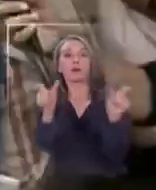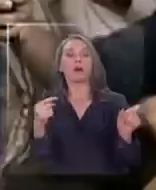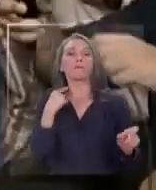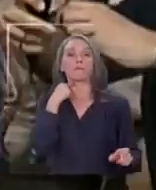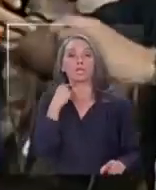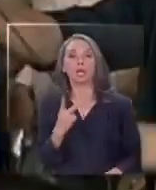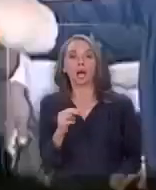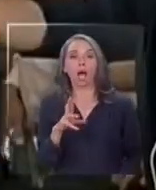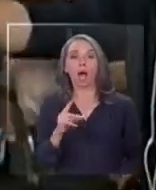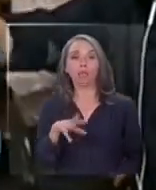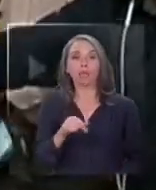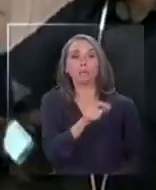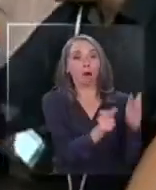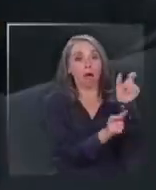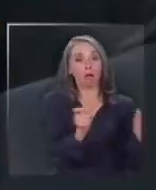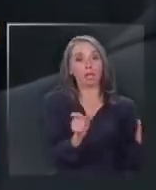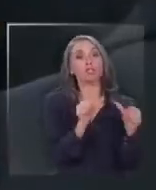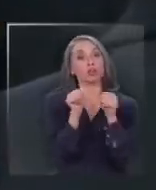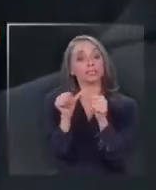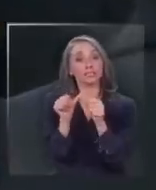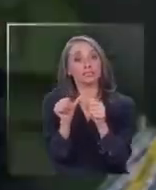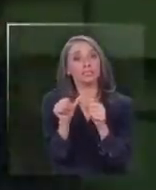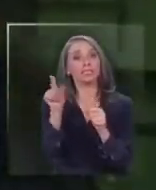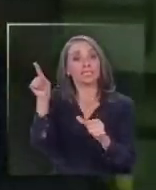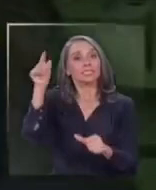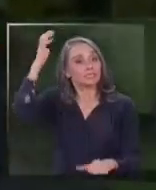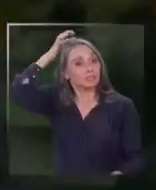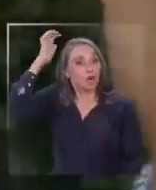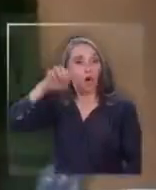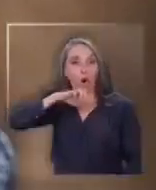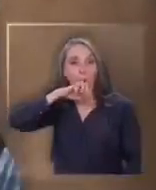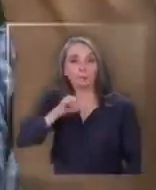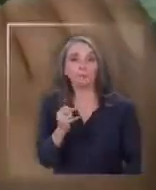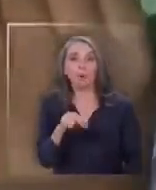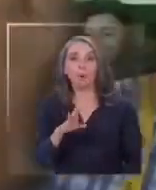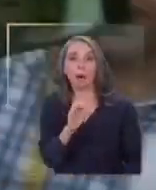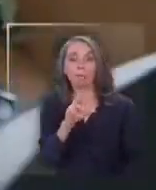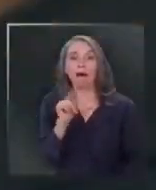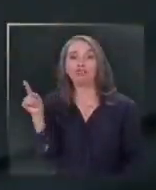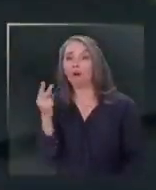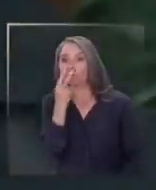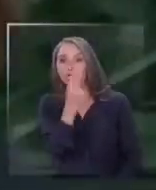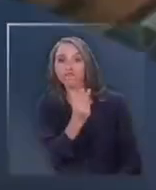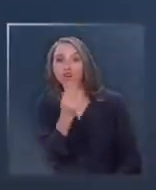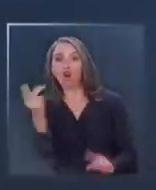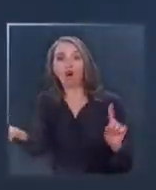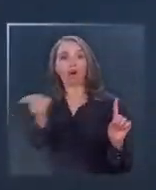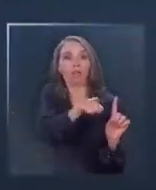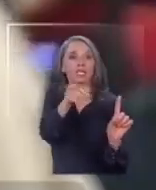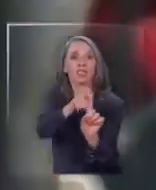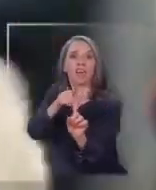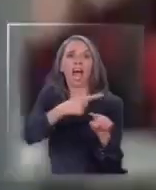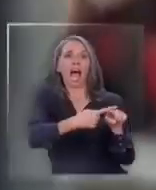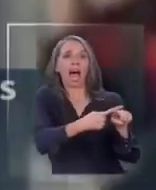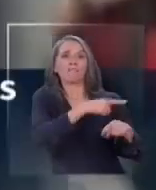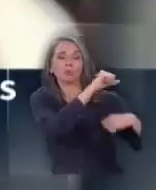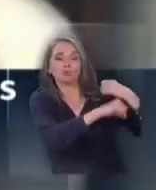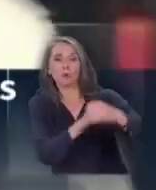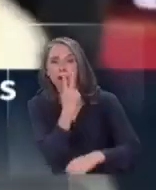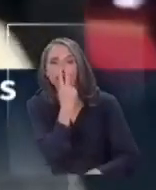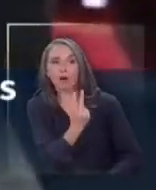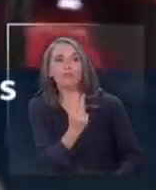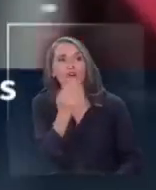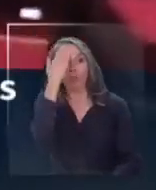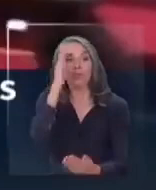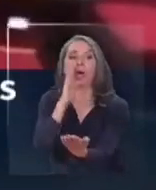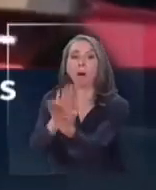Caradima. Ellos insisten que el cuestionado obispo Juan Barros vio cómo los abusaron durante años. El día que me